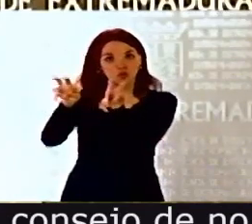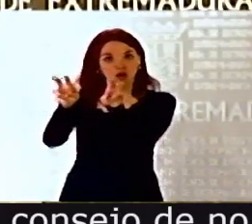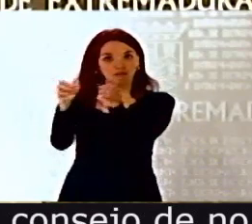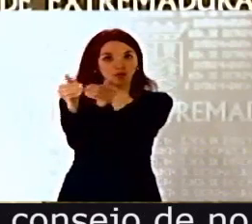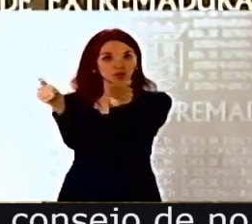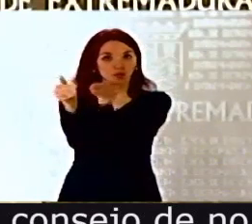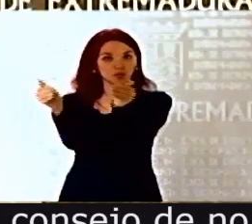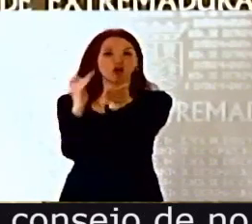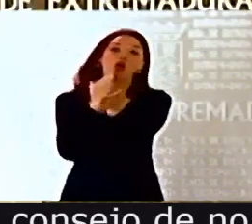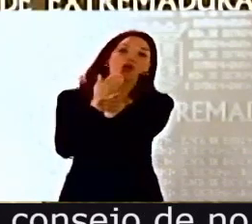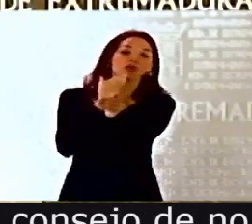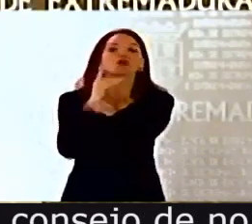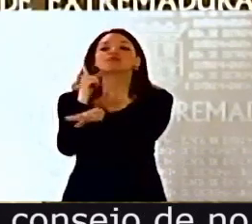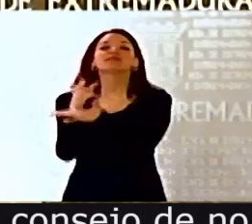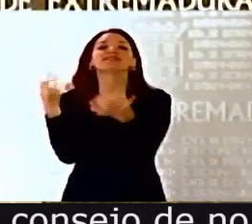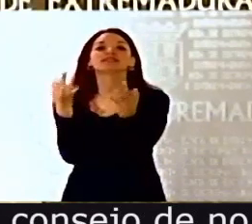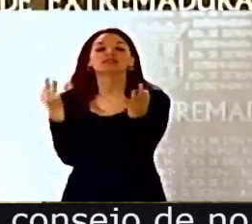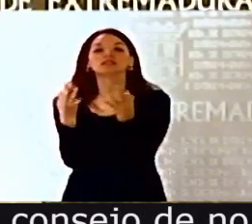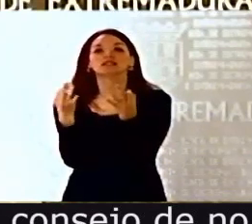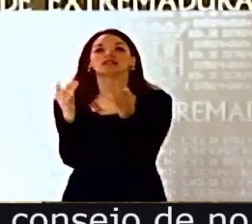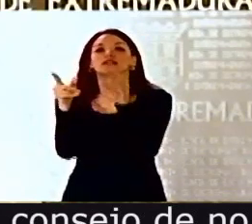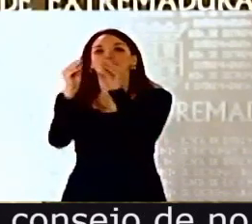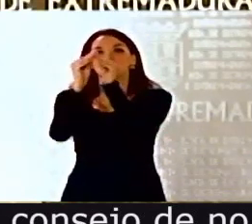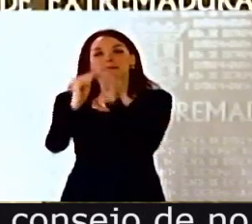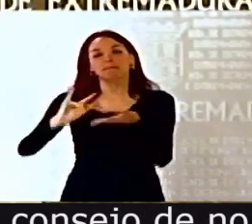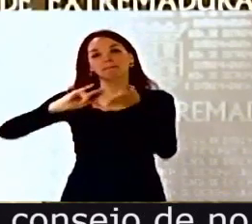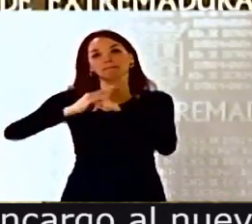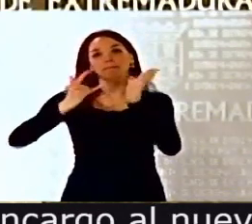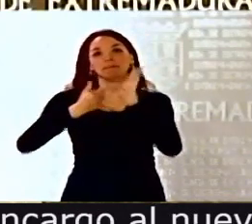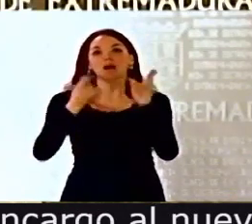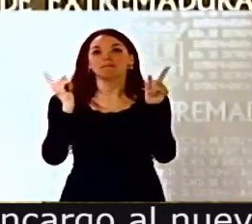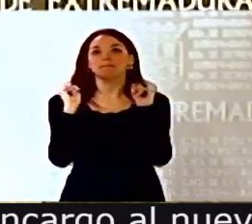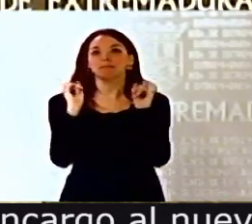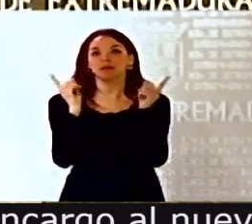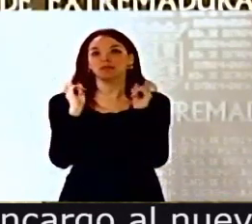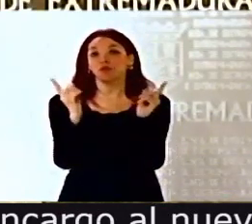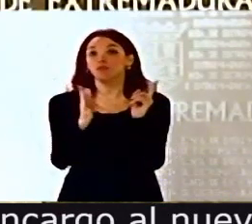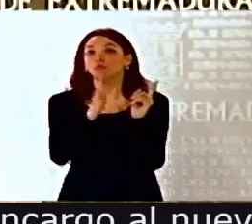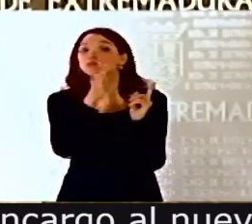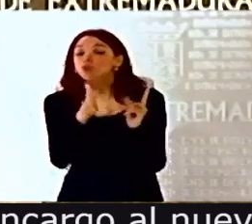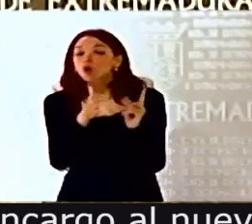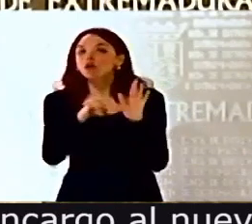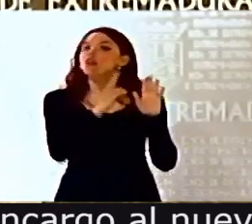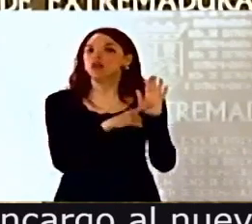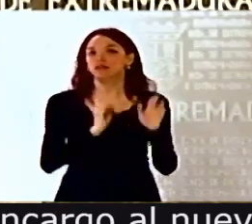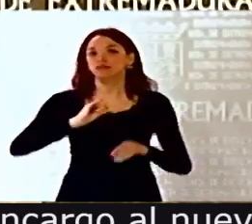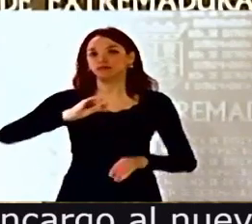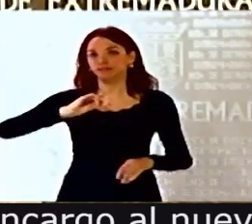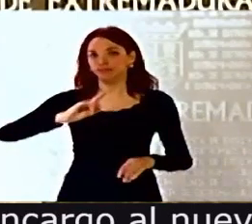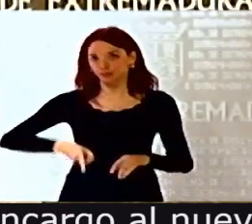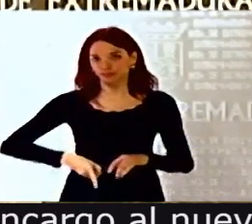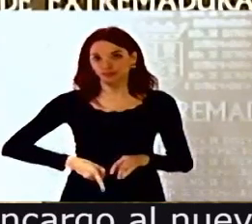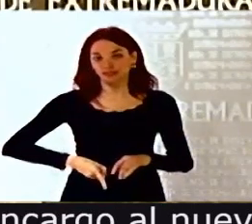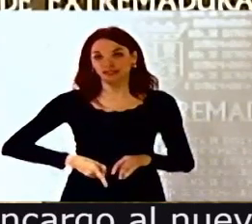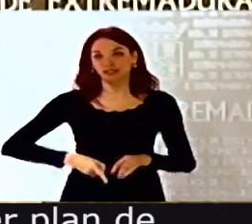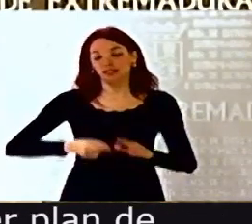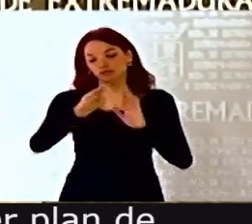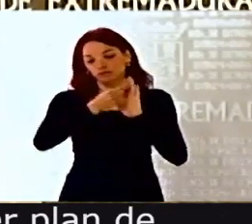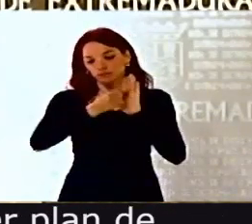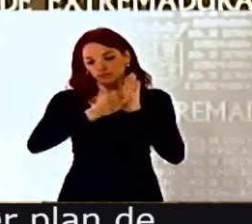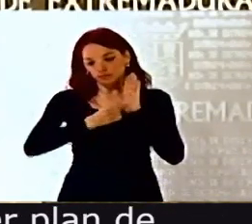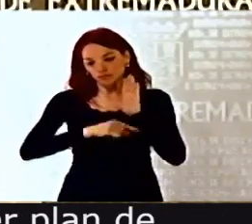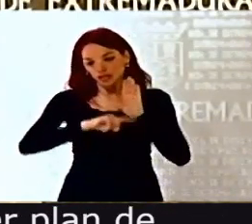y Ocio es articular el primer plan de prevención, que es lo que establece la ley. Dentro de las tareas que marca la